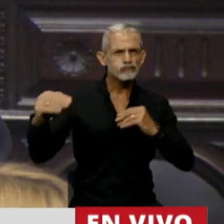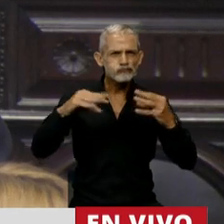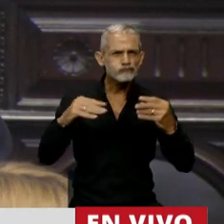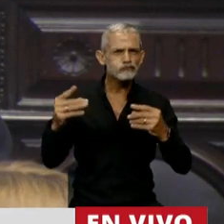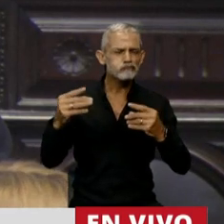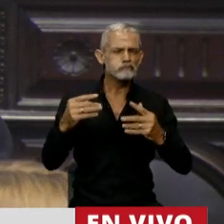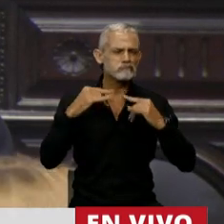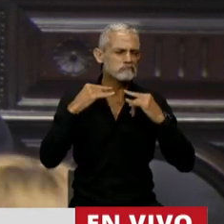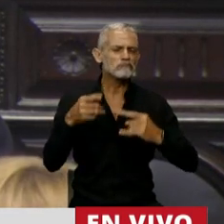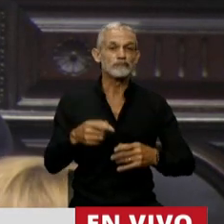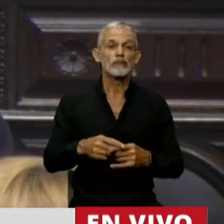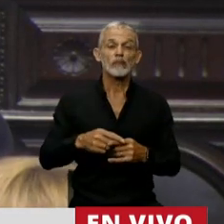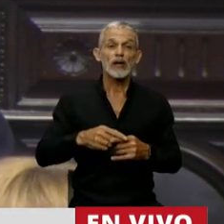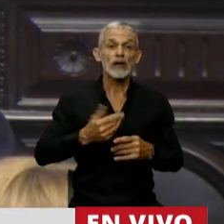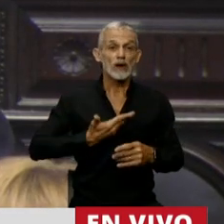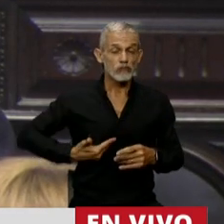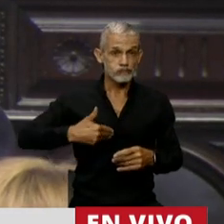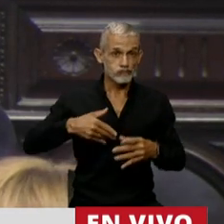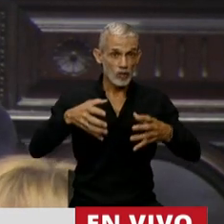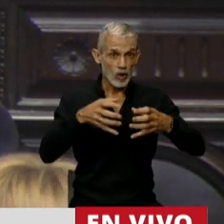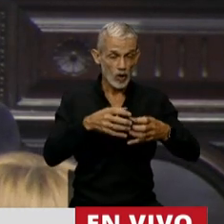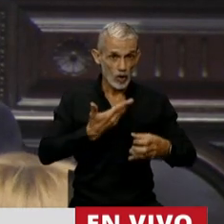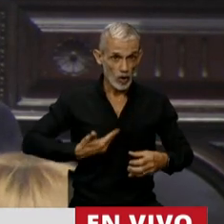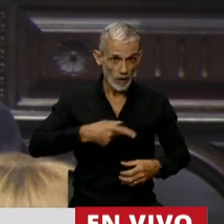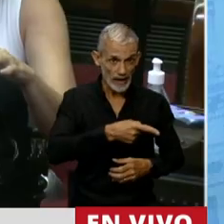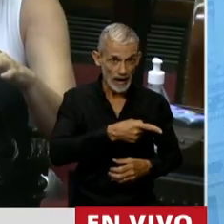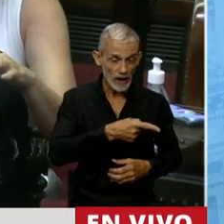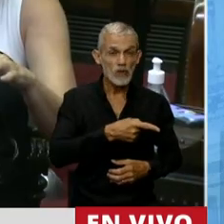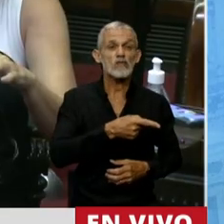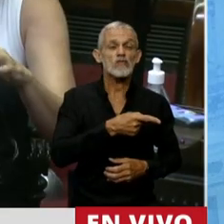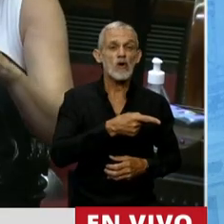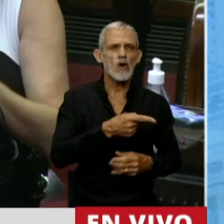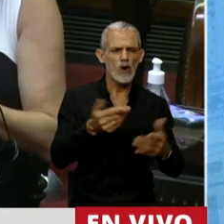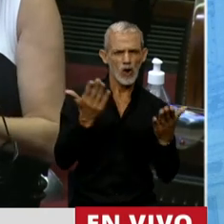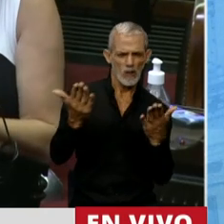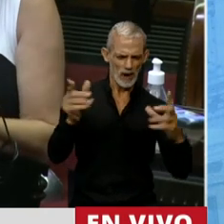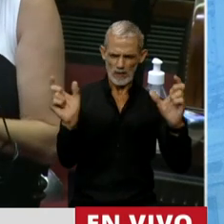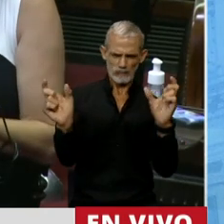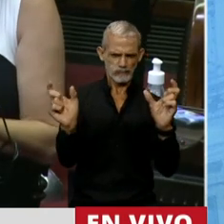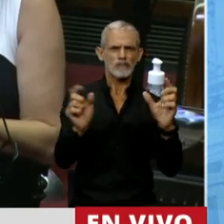El oficialismo comparaba las fórmulas, presidente. ¿Y qué es lo que ellos proponen?